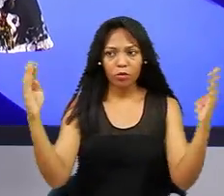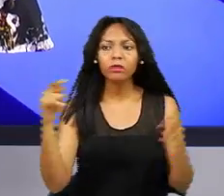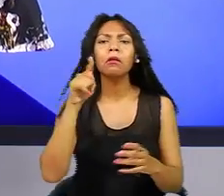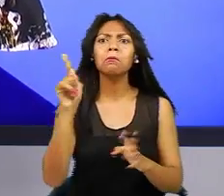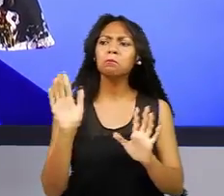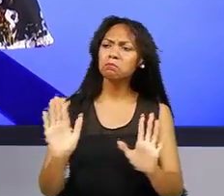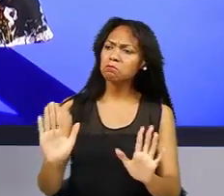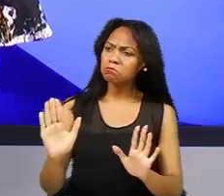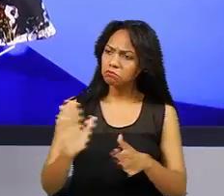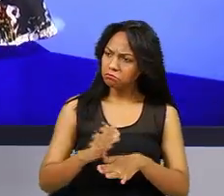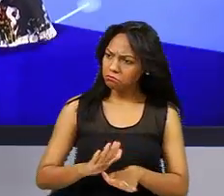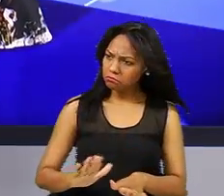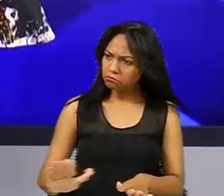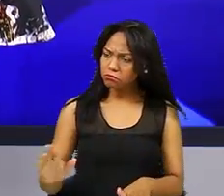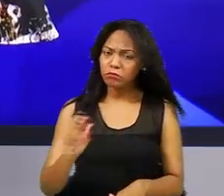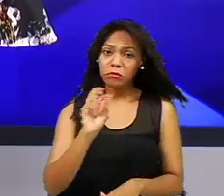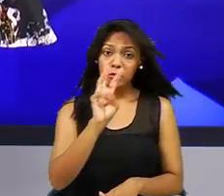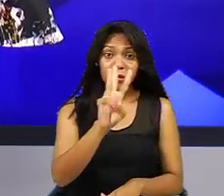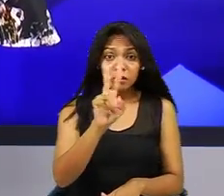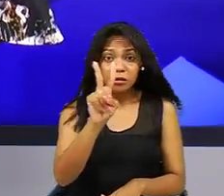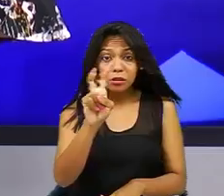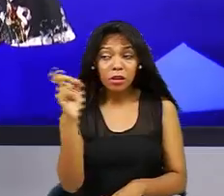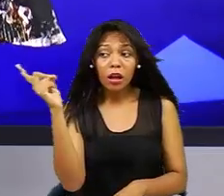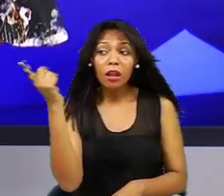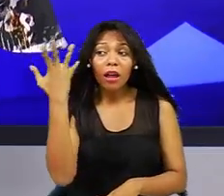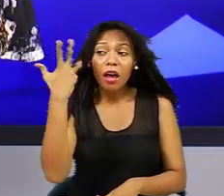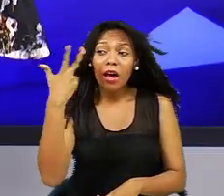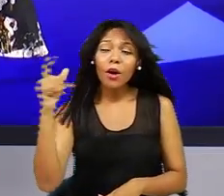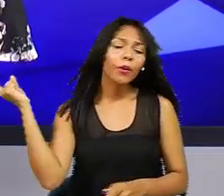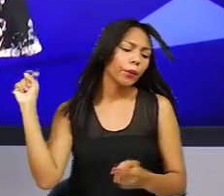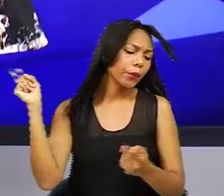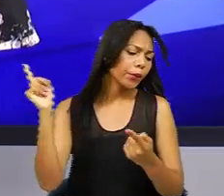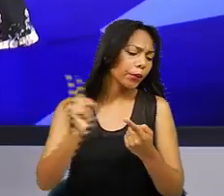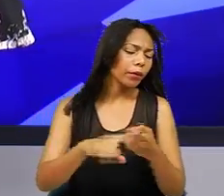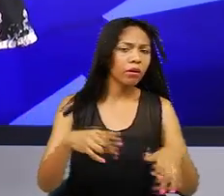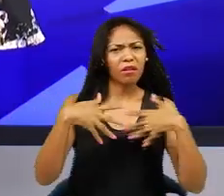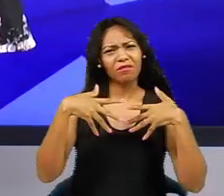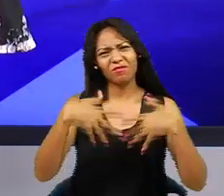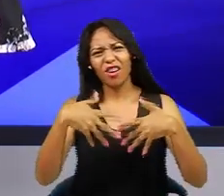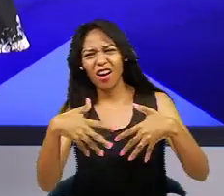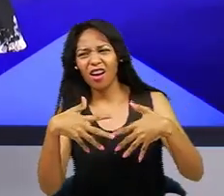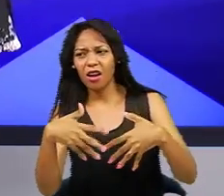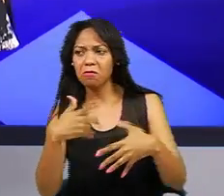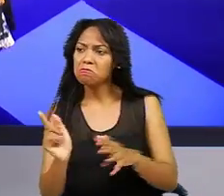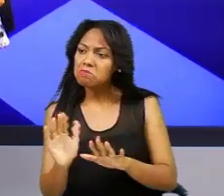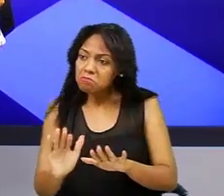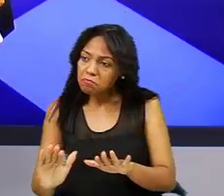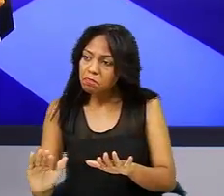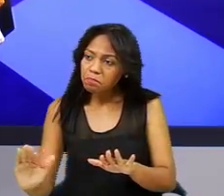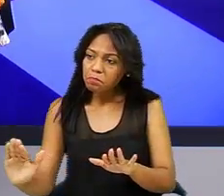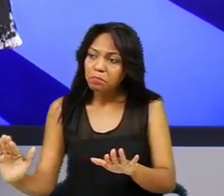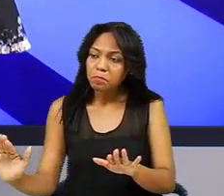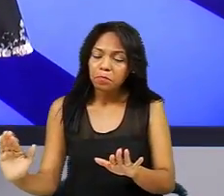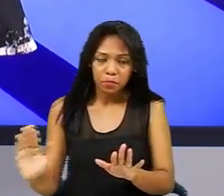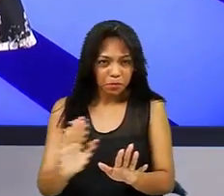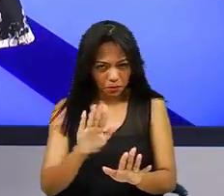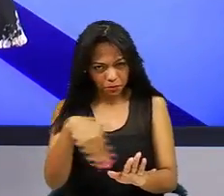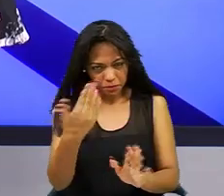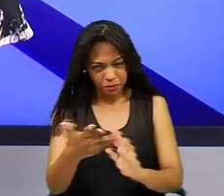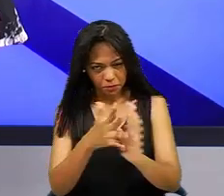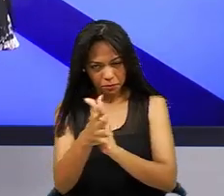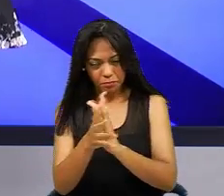público durante los 37 días de paro de actividades de este gremio en nuestra ciudad. En instantes les tendremos la ampliación de